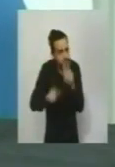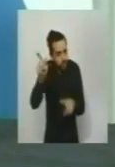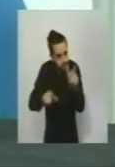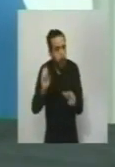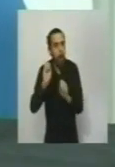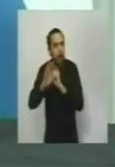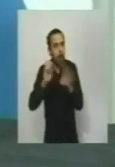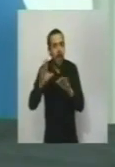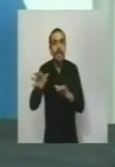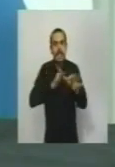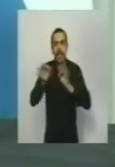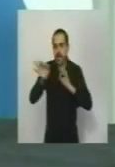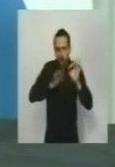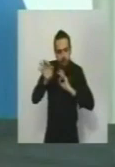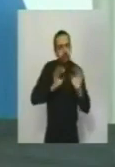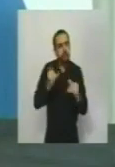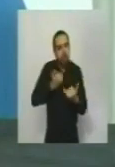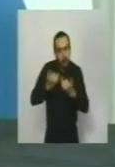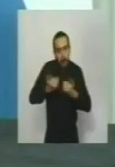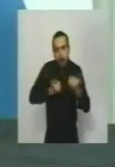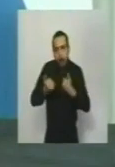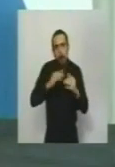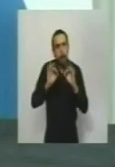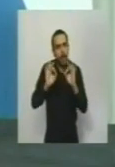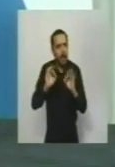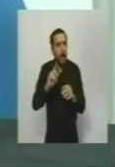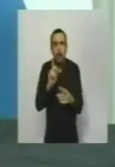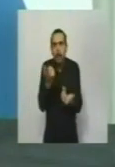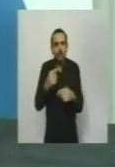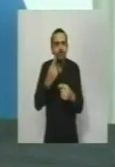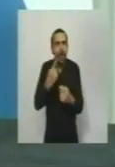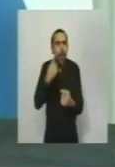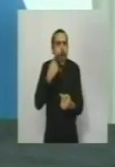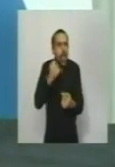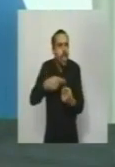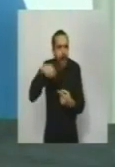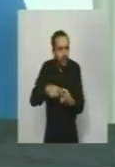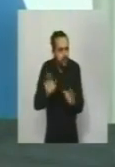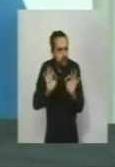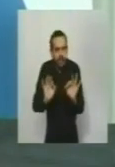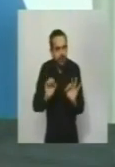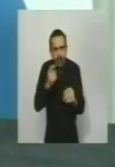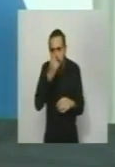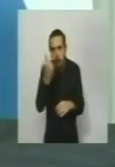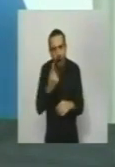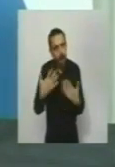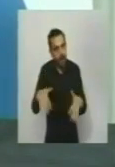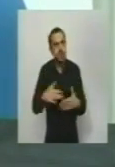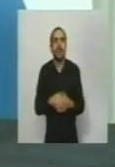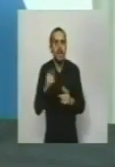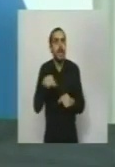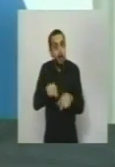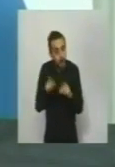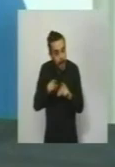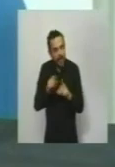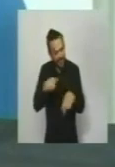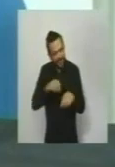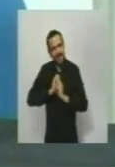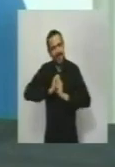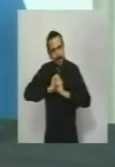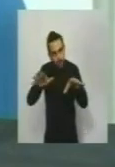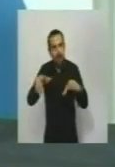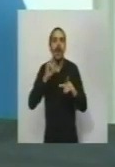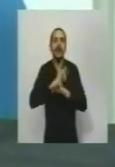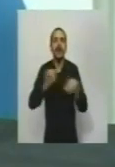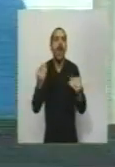dentro de las 24 primeras horas. Bajo esos mecanismos vamos a estar informando cómo será el procedimiento para iniciar nuevos trámites de pensión